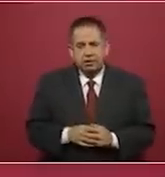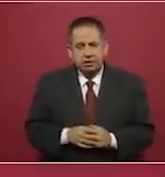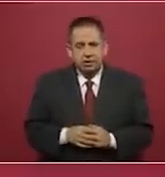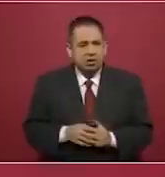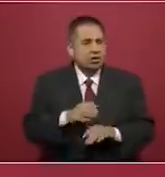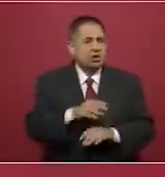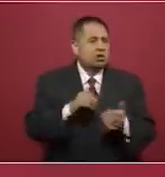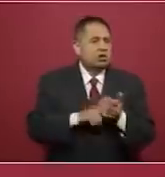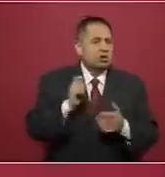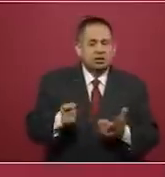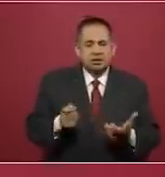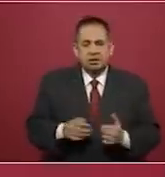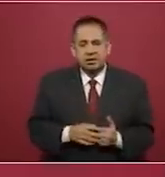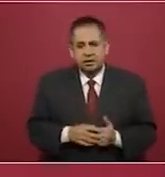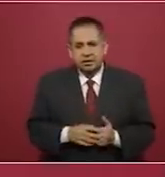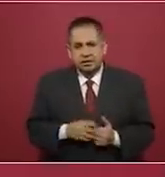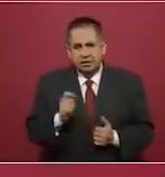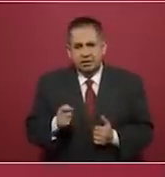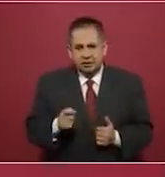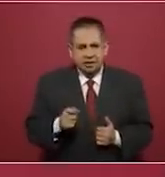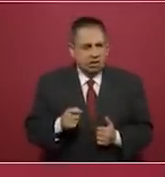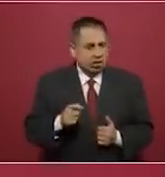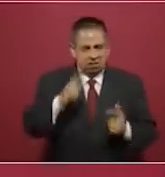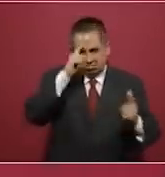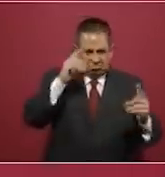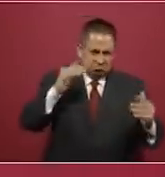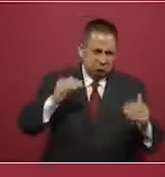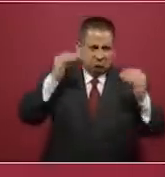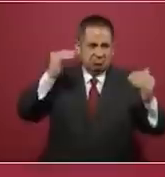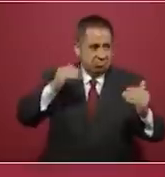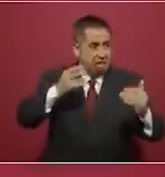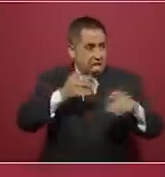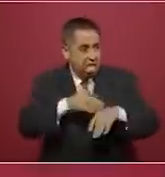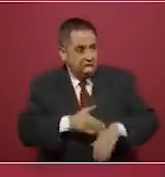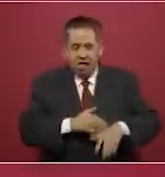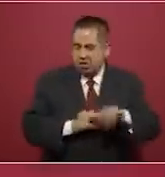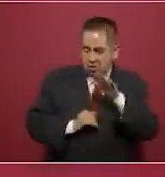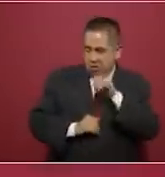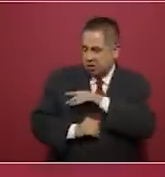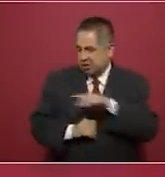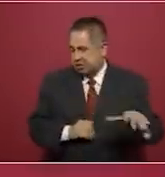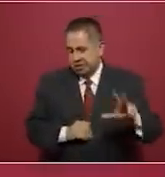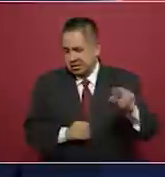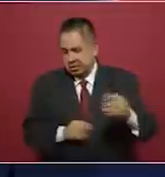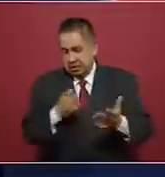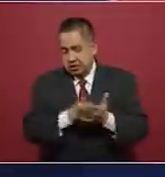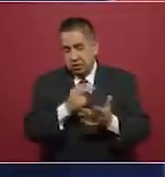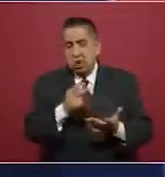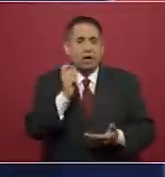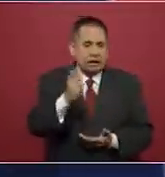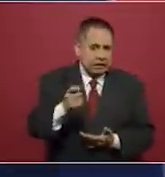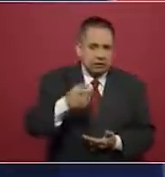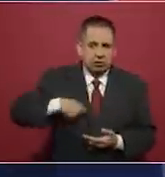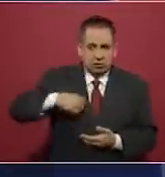asunto de soberanía nosotros consideramos que méxico